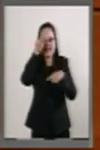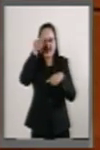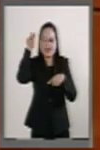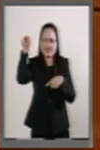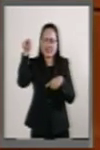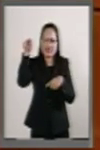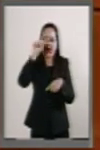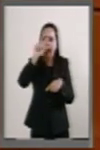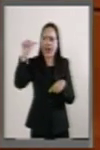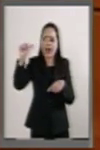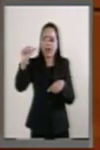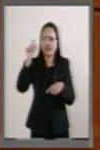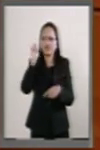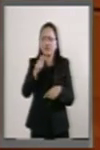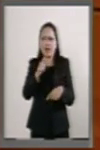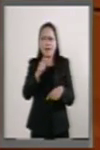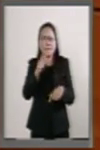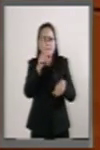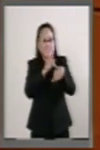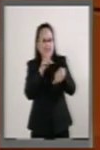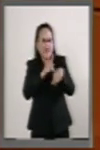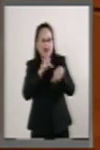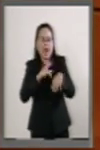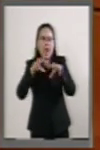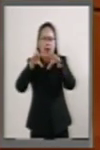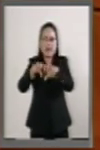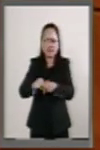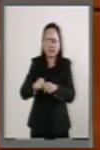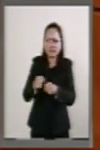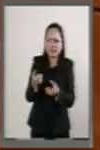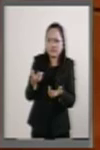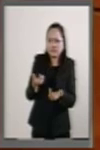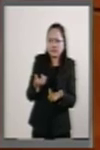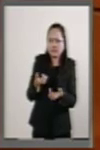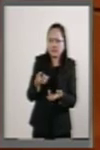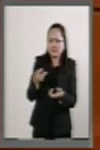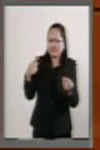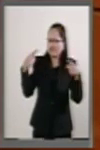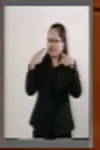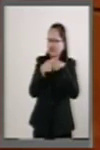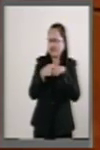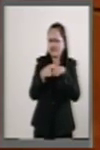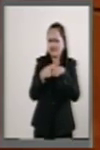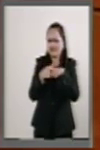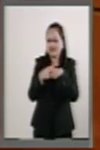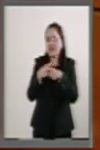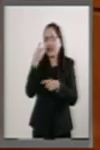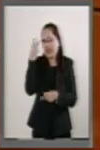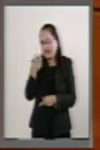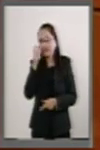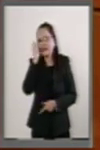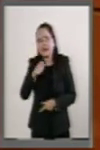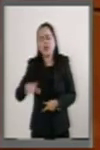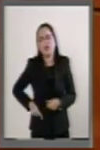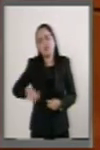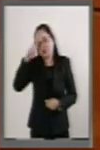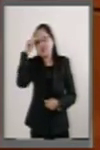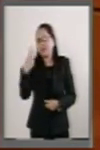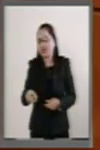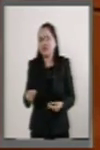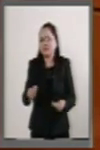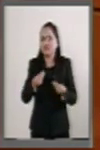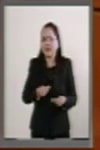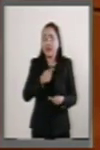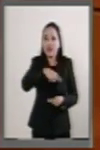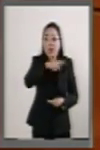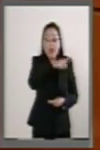significa piedra que muerde. Así de ilógico es de repente el Estado mexicano. Los padres de Doni Sana